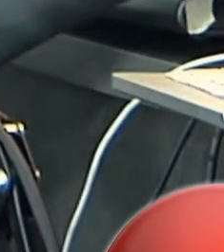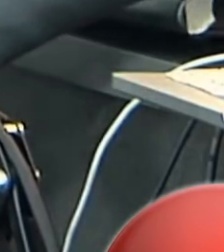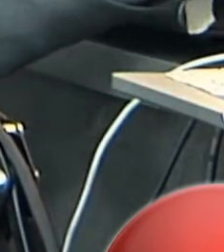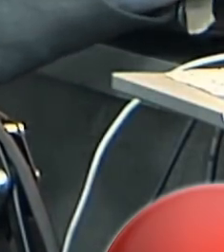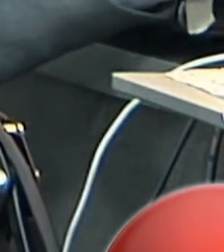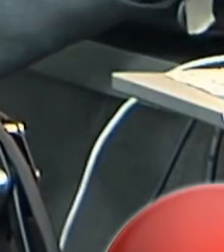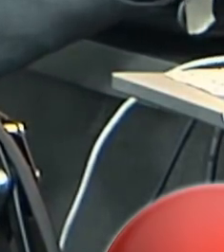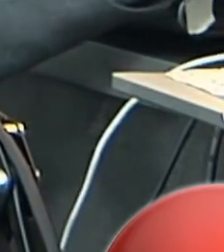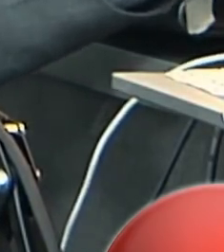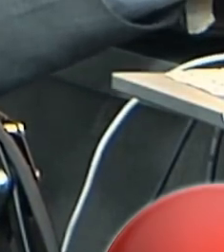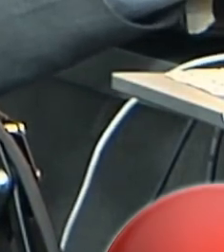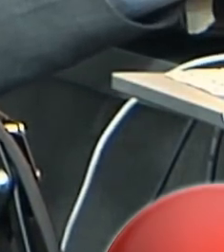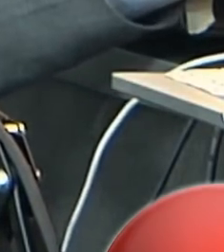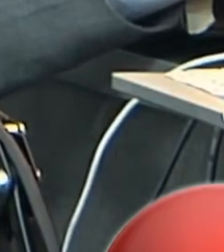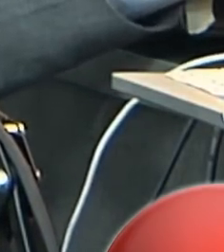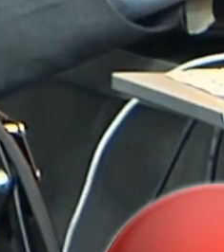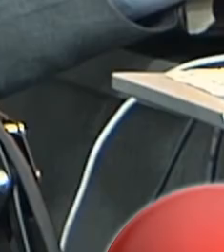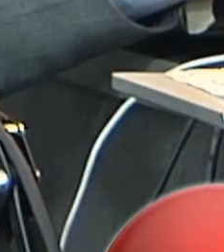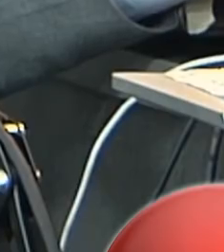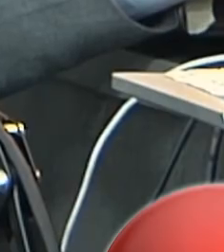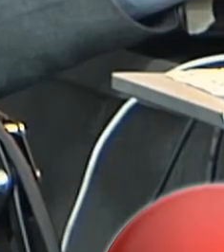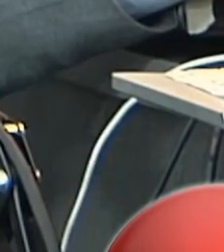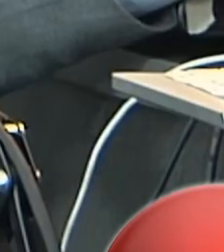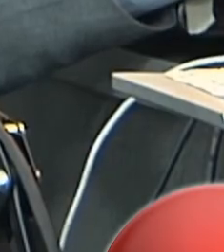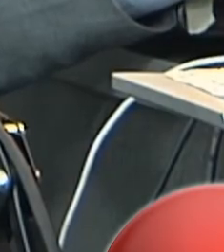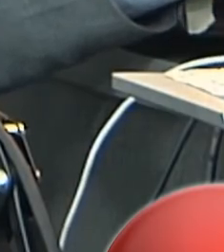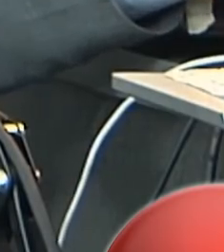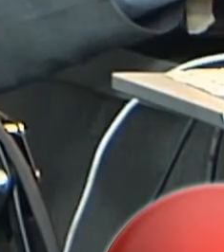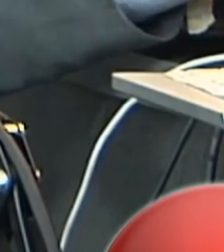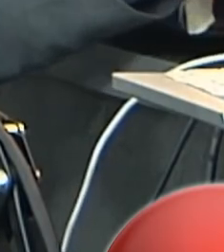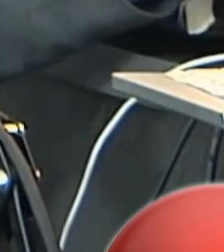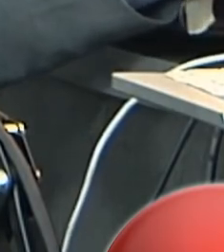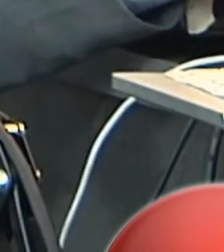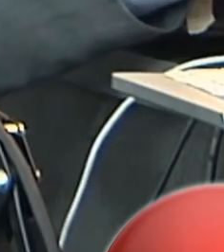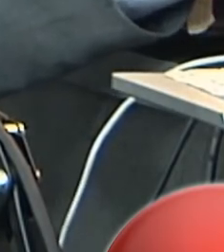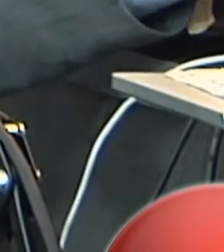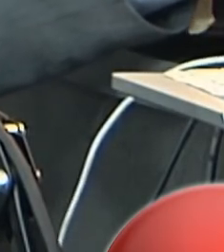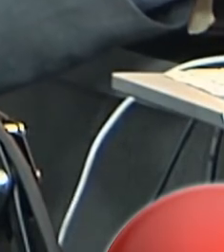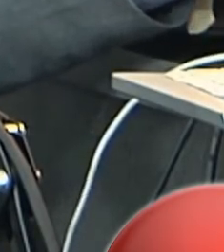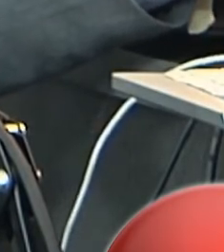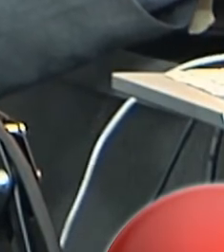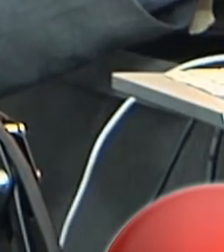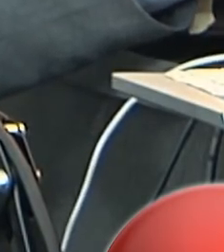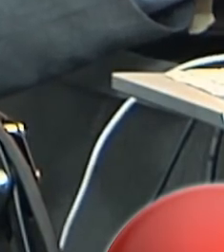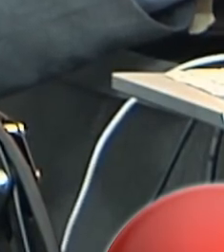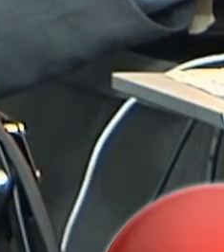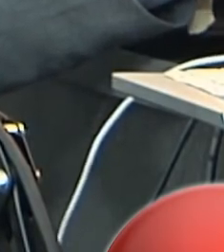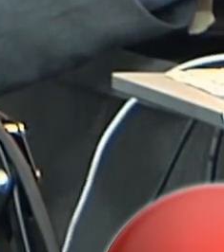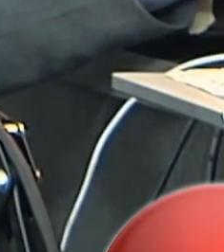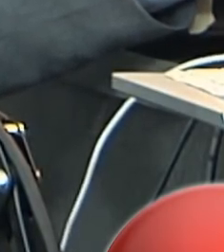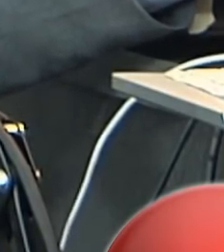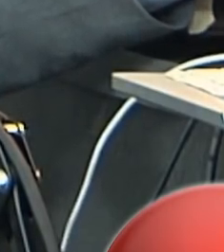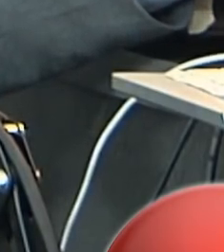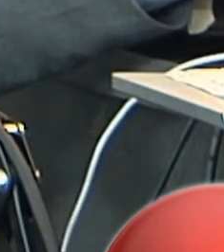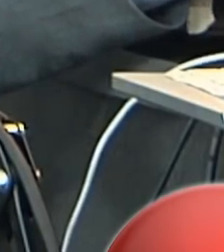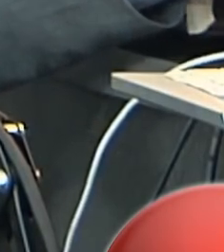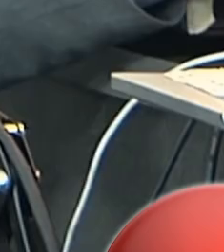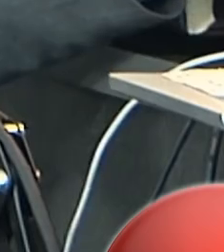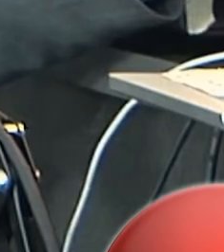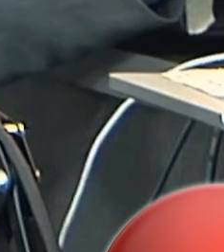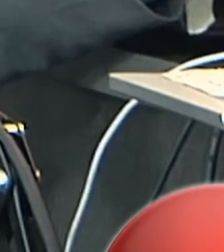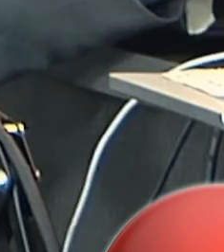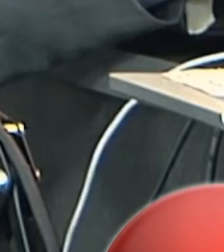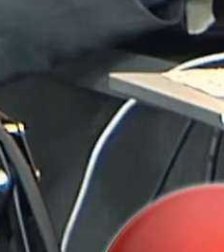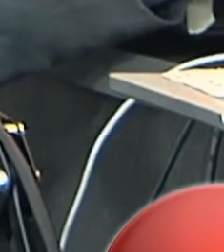entonces pues qué bueno que se pueda tomar está en esta investigación qué bueno que un periodista pueda llegar a la conferencia mañanera y decirle